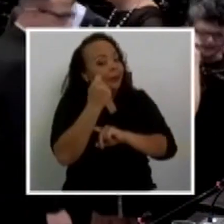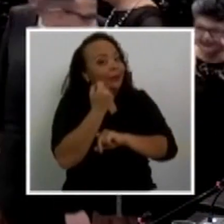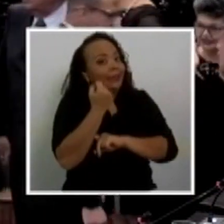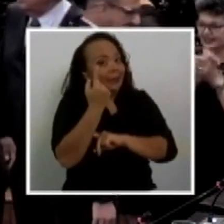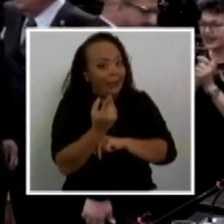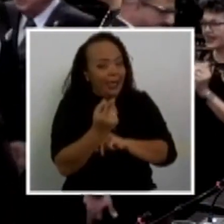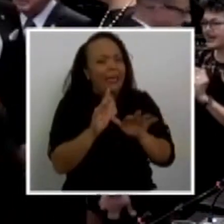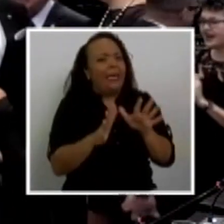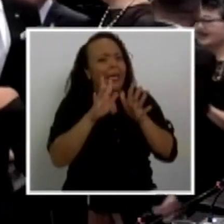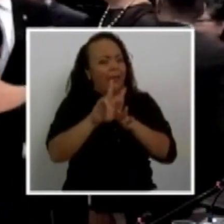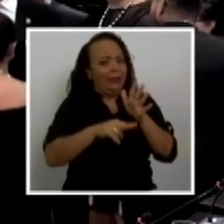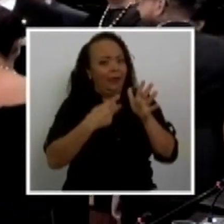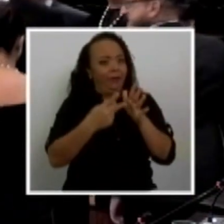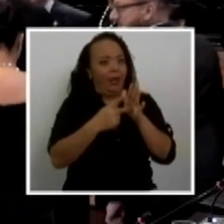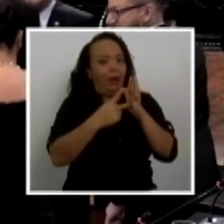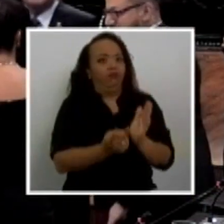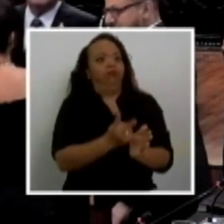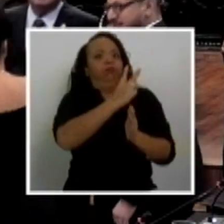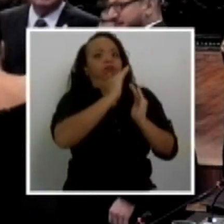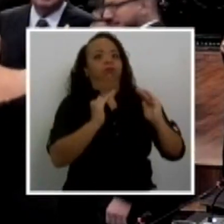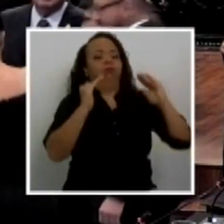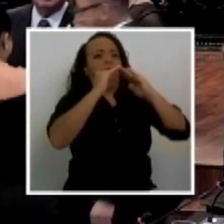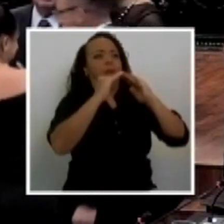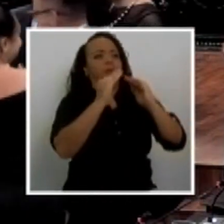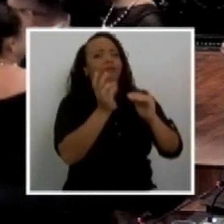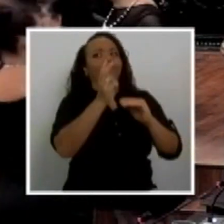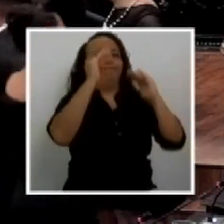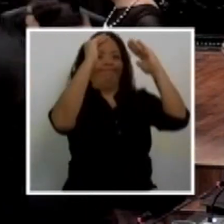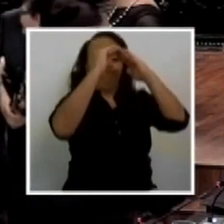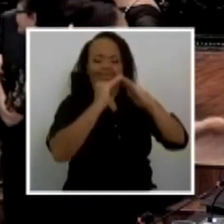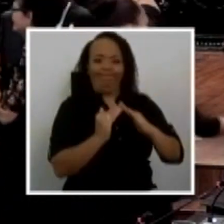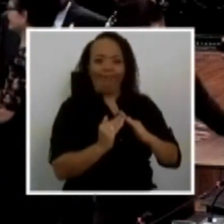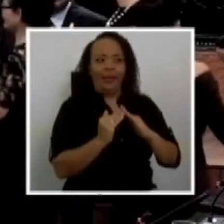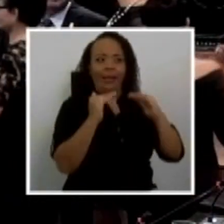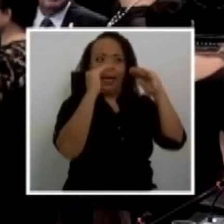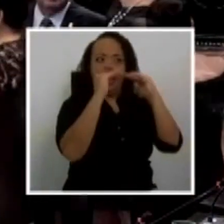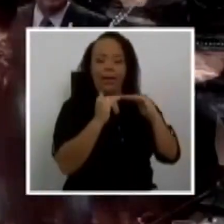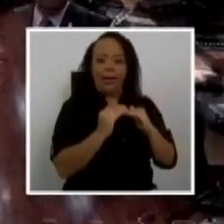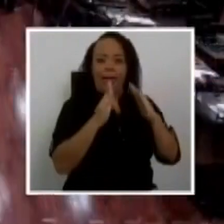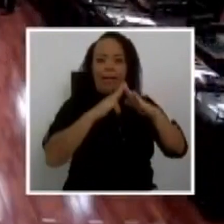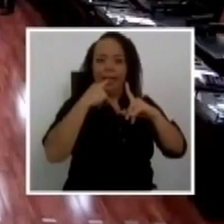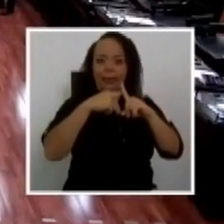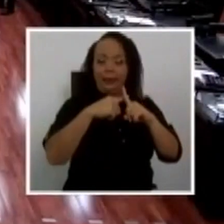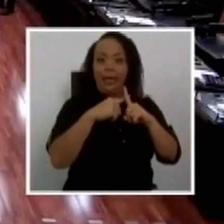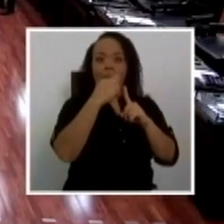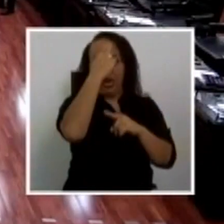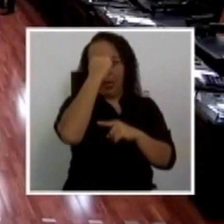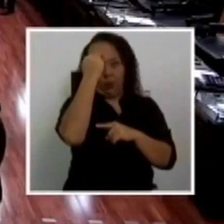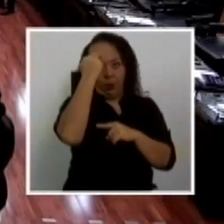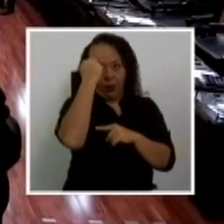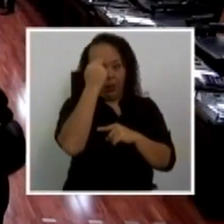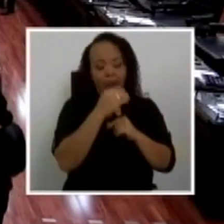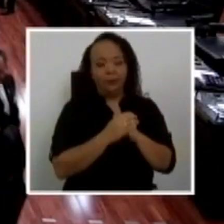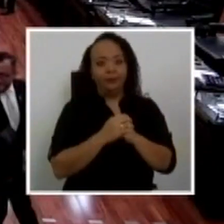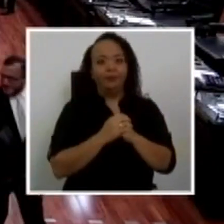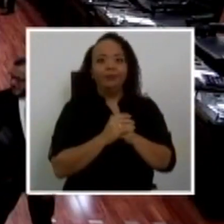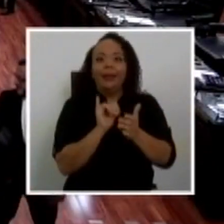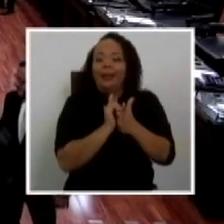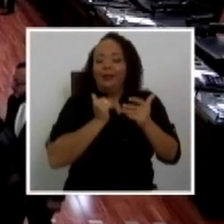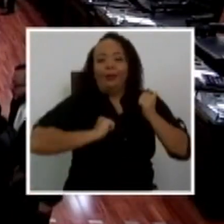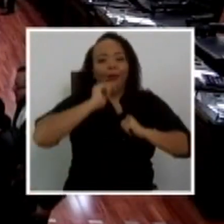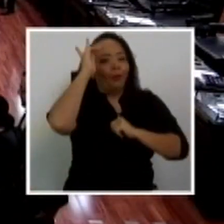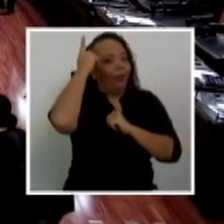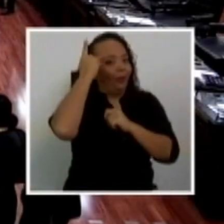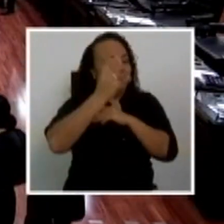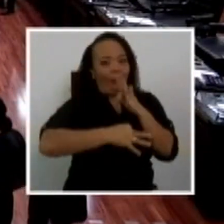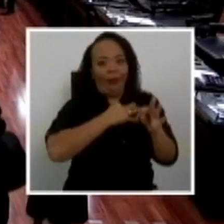desapercibido que nunca este 2020 y la principal razón es la crisis de salud que vivimos por el COVID-19. Y es que